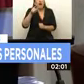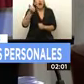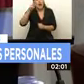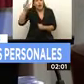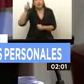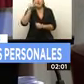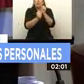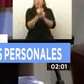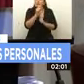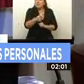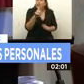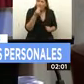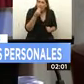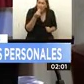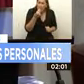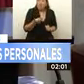alimentos